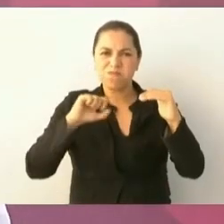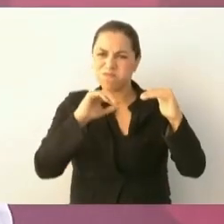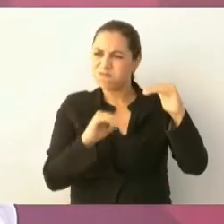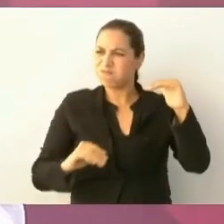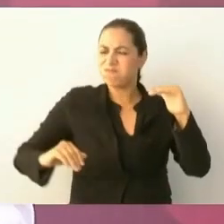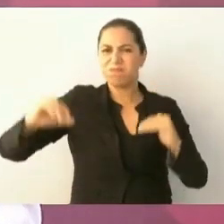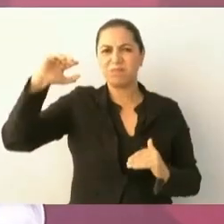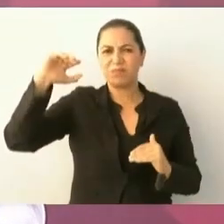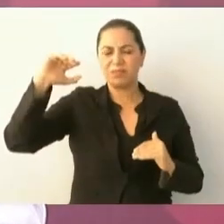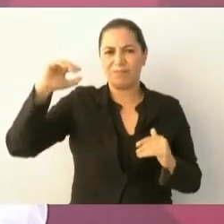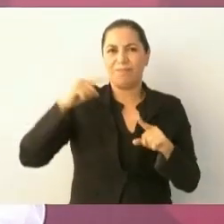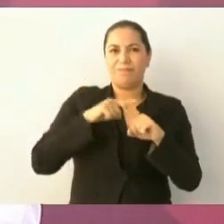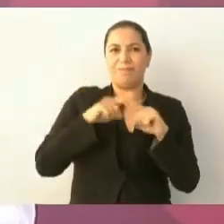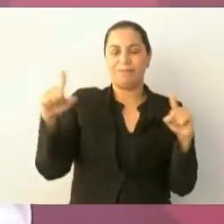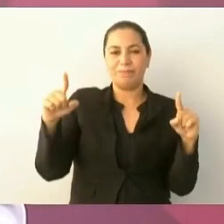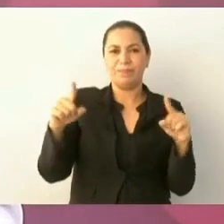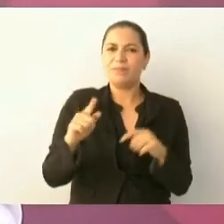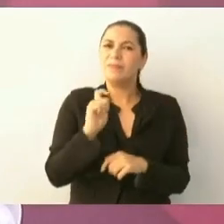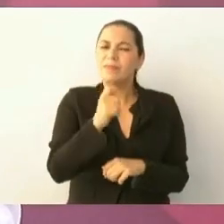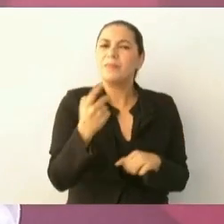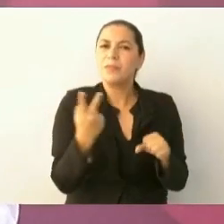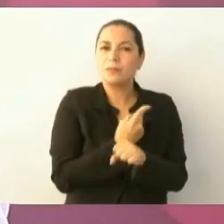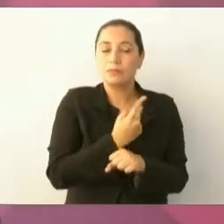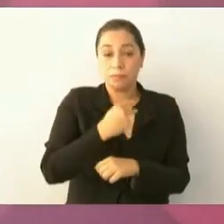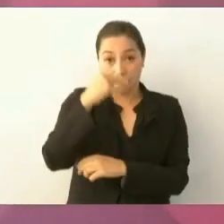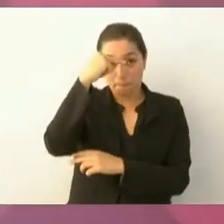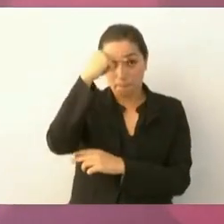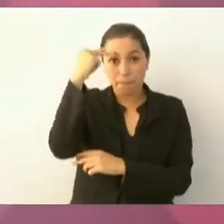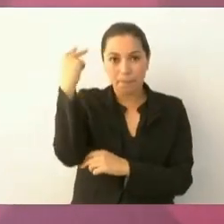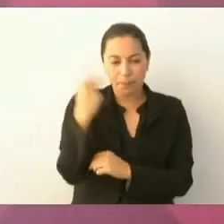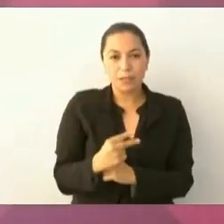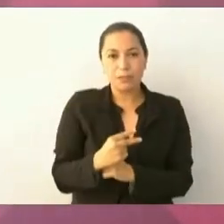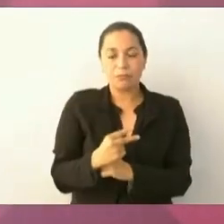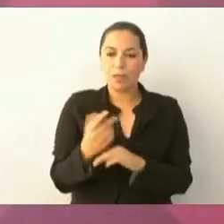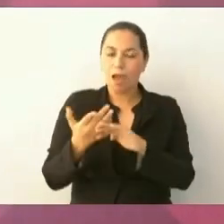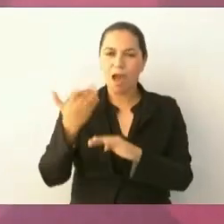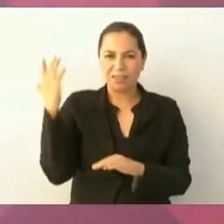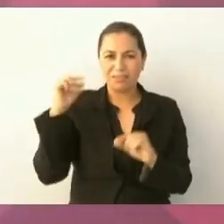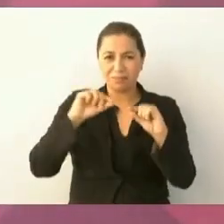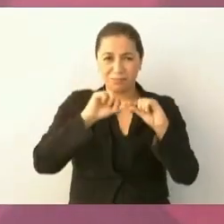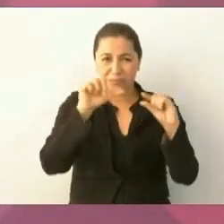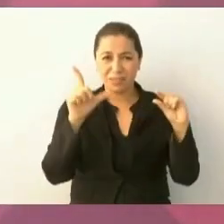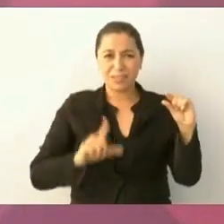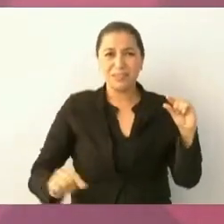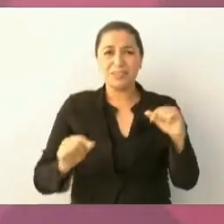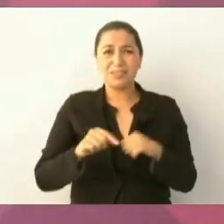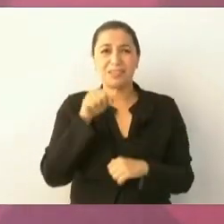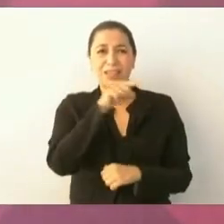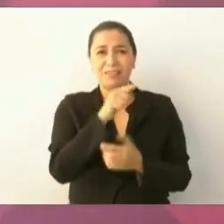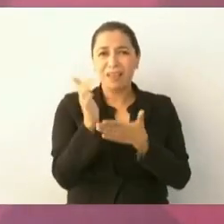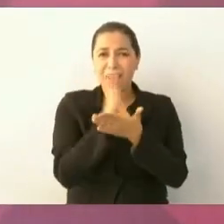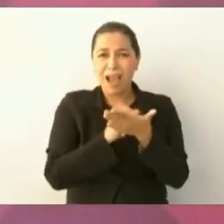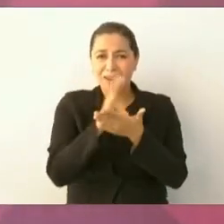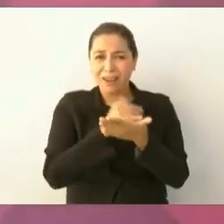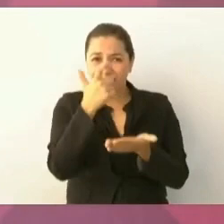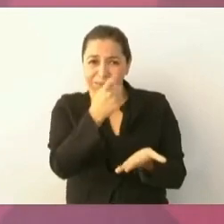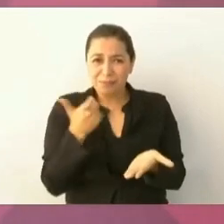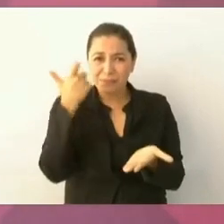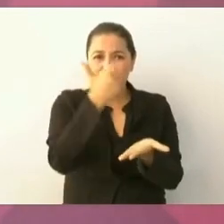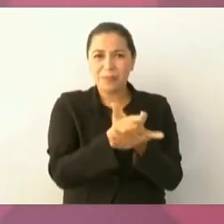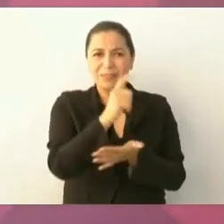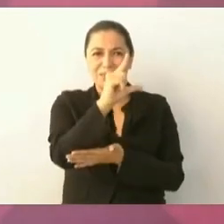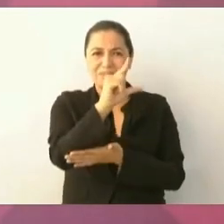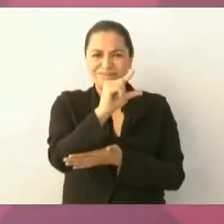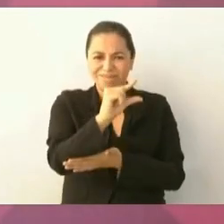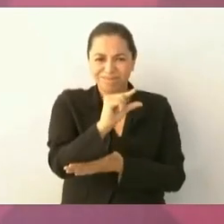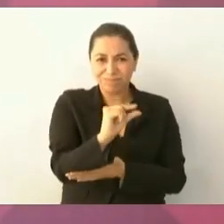sucedió? México llegó a ser uno de los países con menos salarios en el mundo.